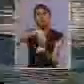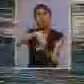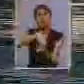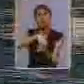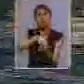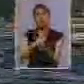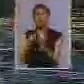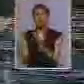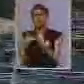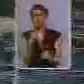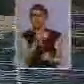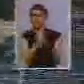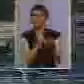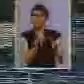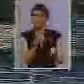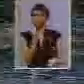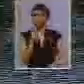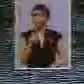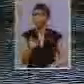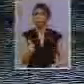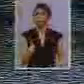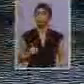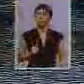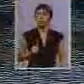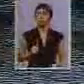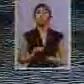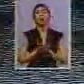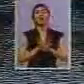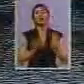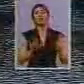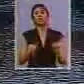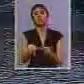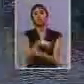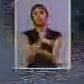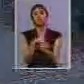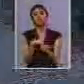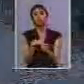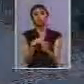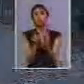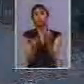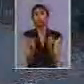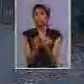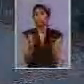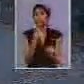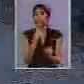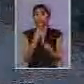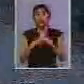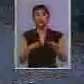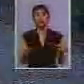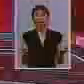los vecinos esperan se concrete a la brevedad para así terminar con esta situación que no nos deja vivir tranquilos.